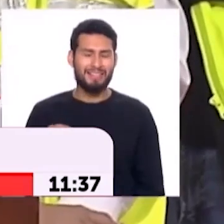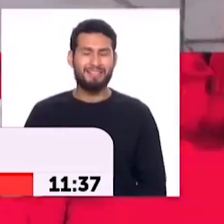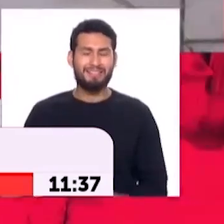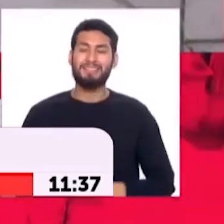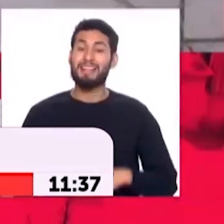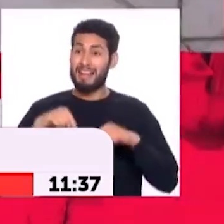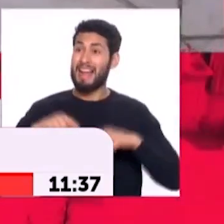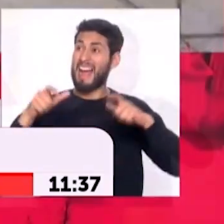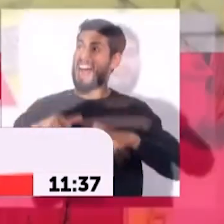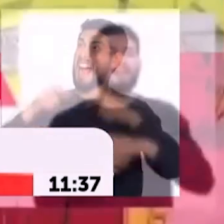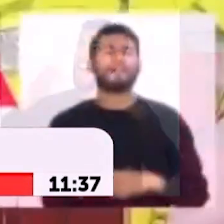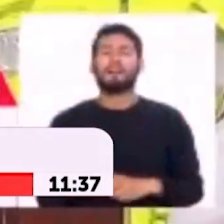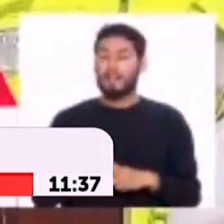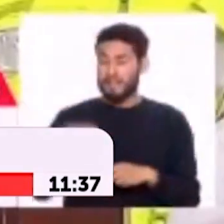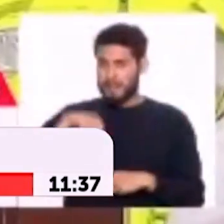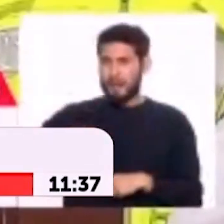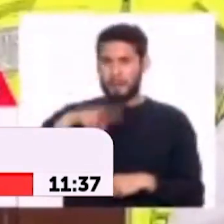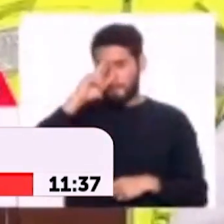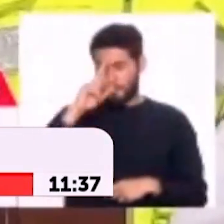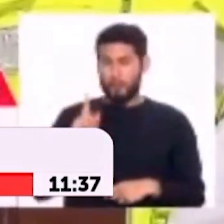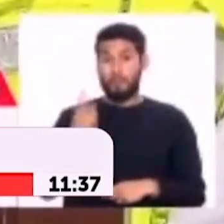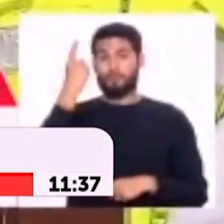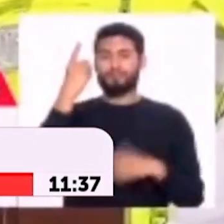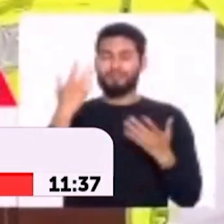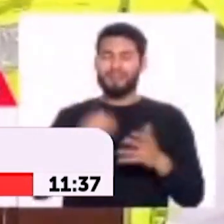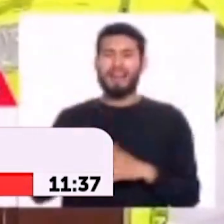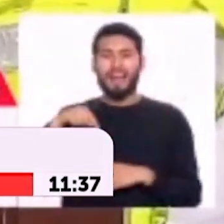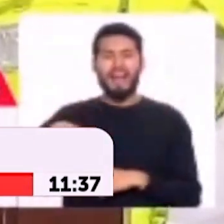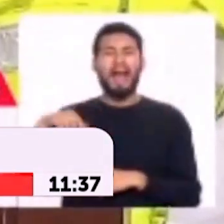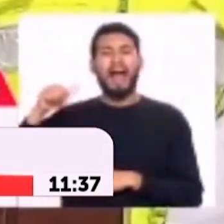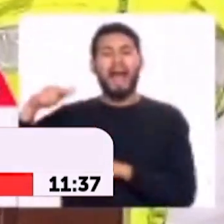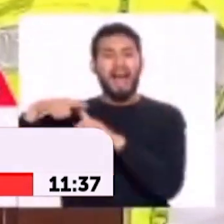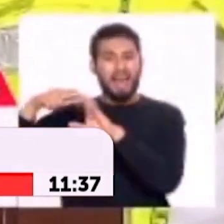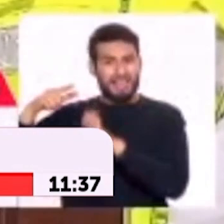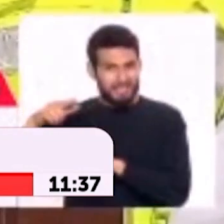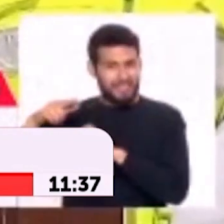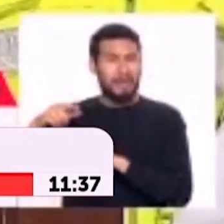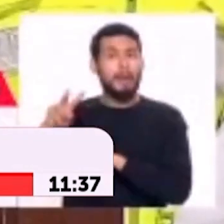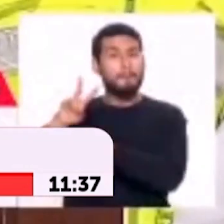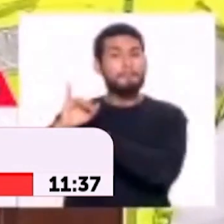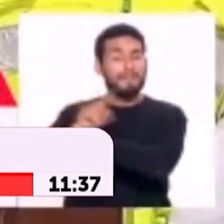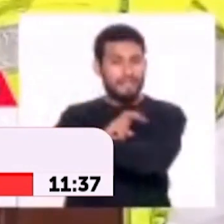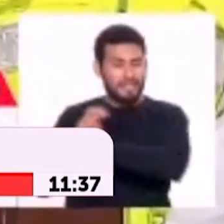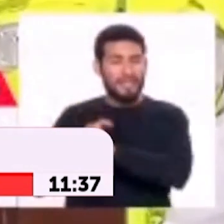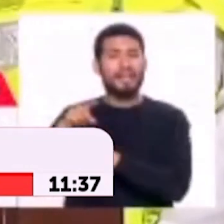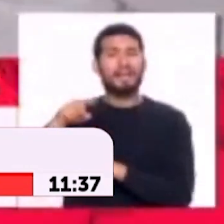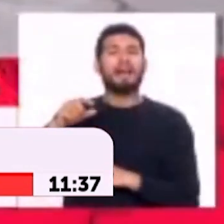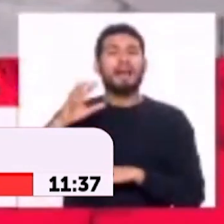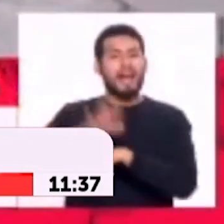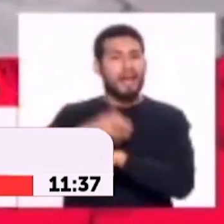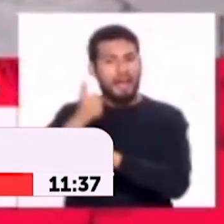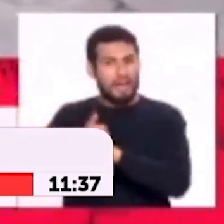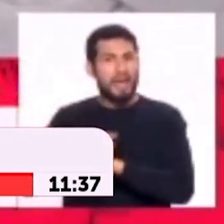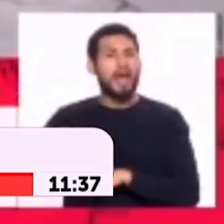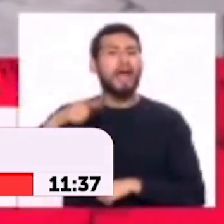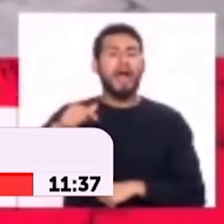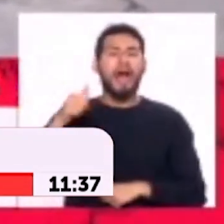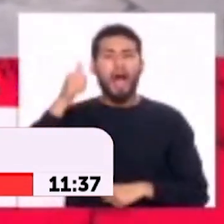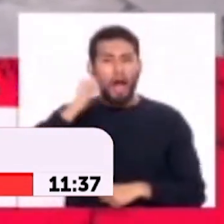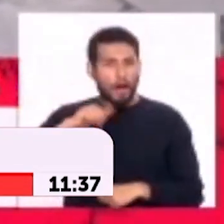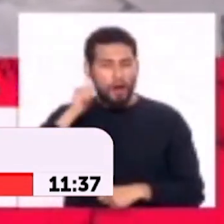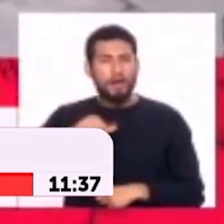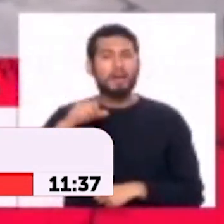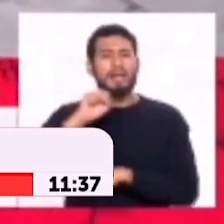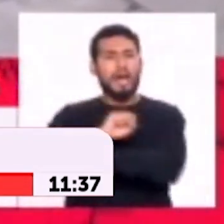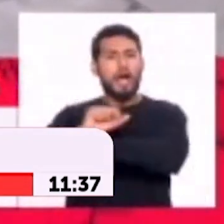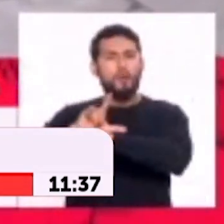que unirá 10 distritos de la capital: Ate, Vitarte, Santa Anita, El Agustino, San Luis, La